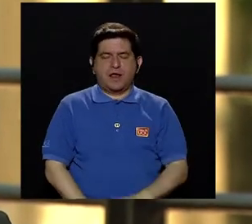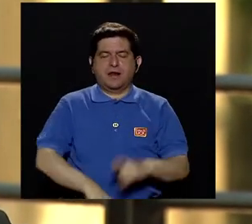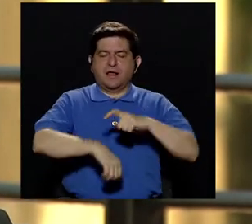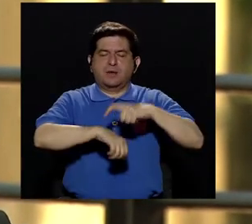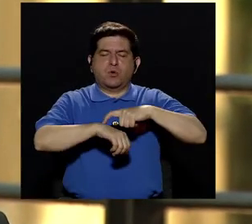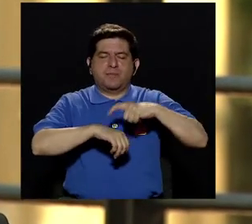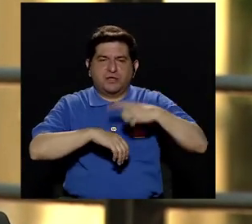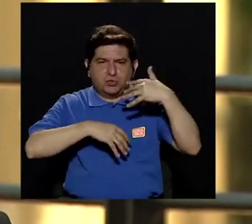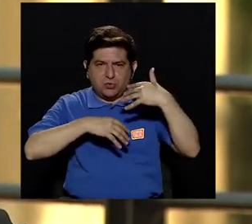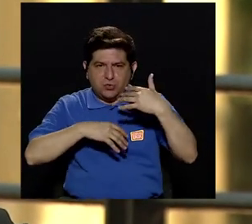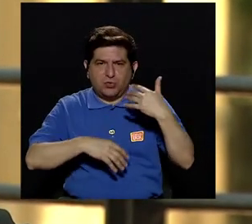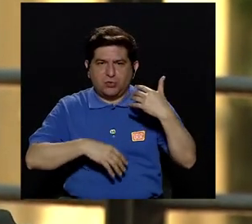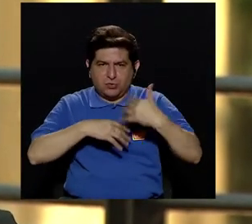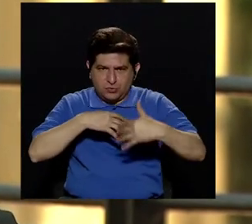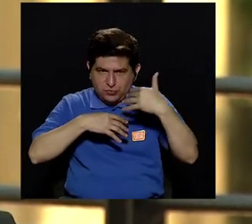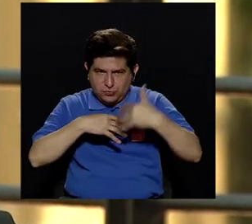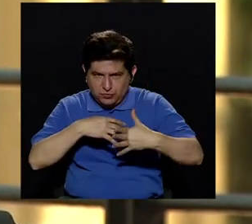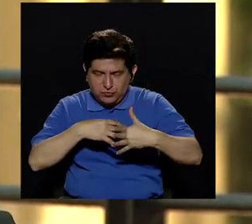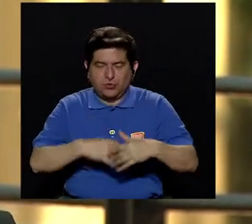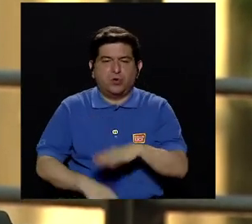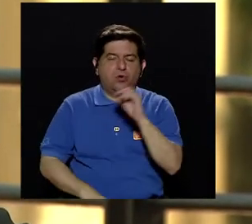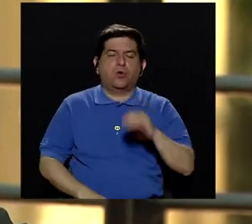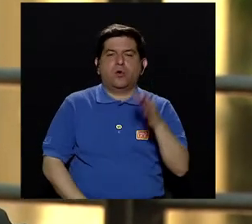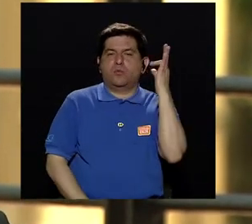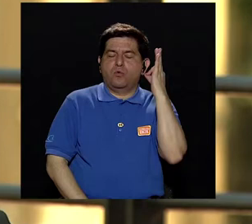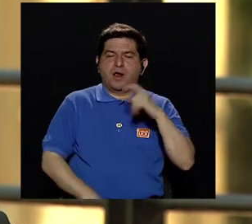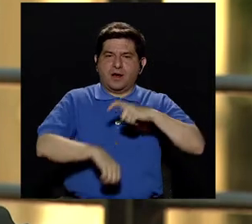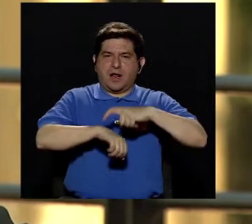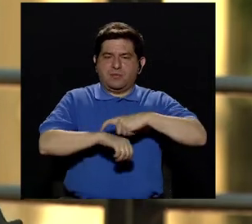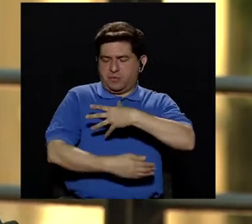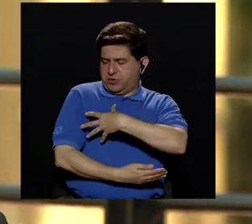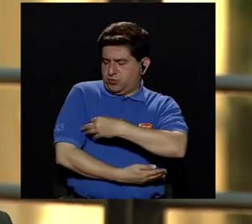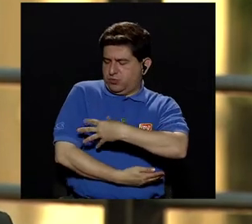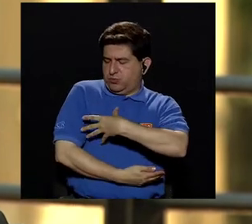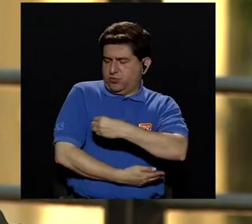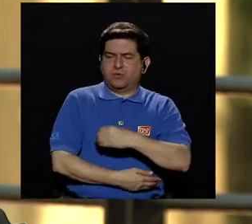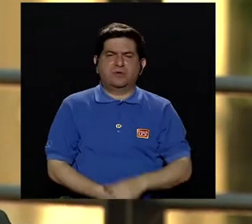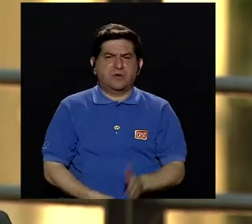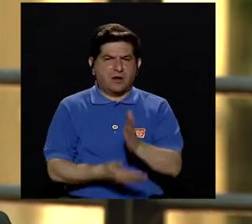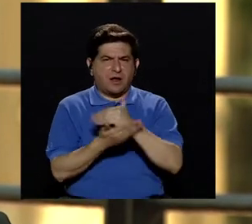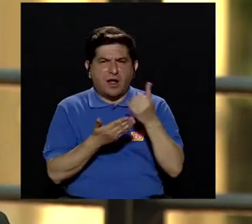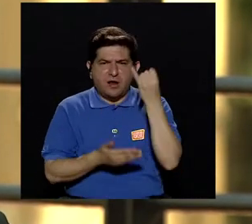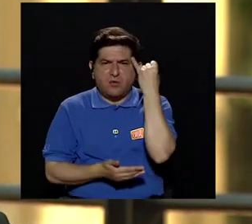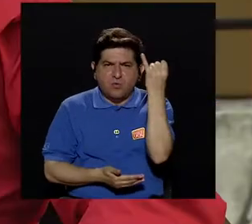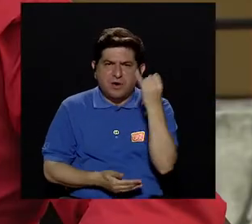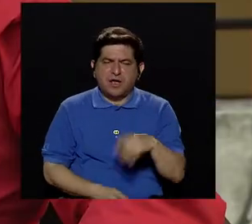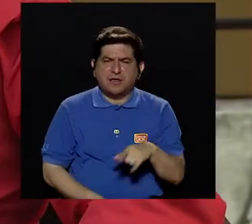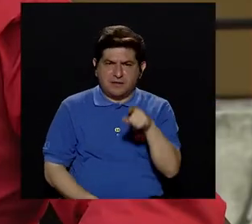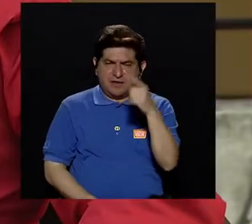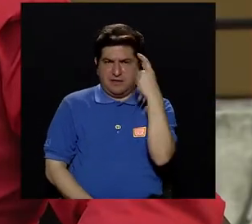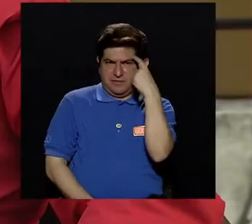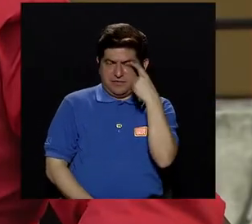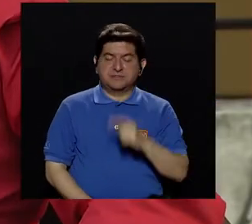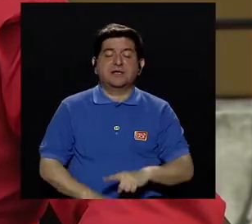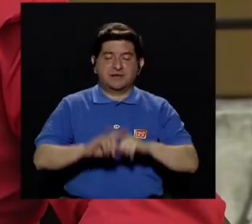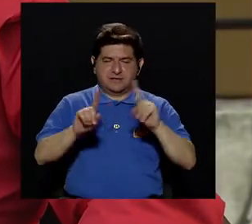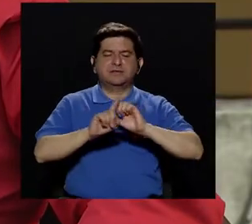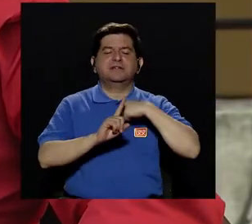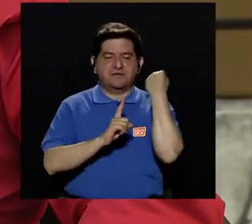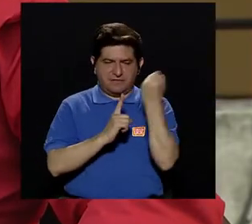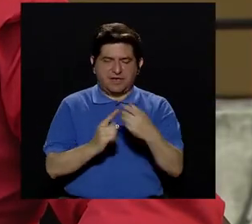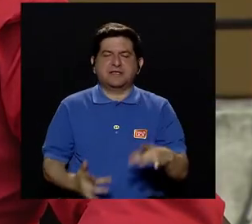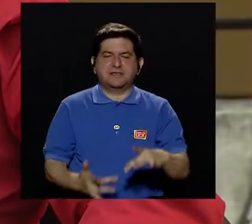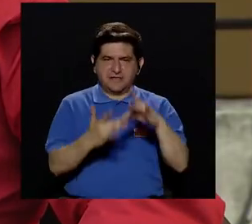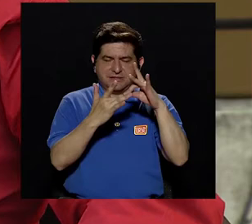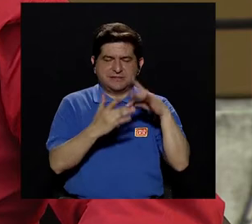la menstruación o si una mujer está en periodo de lactancia. ¿Existe alguna consideración al respecto? Sí, hay varios casos y